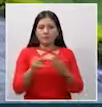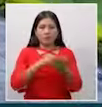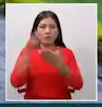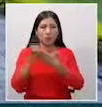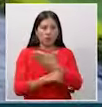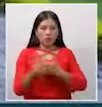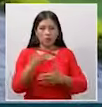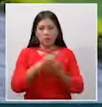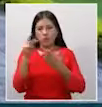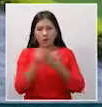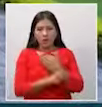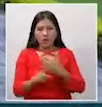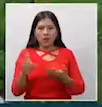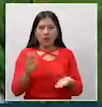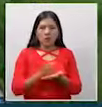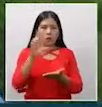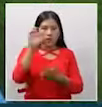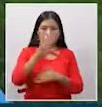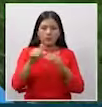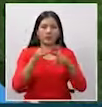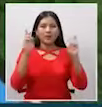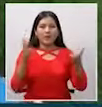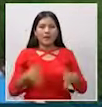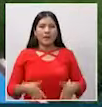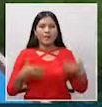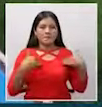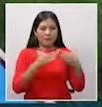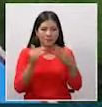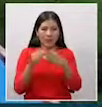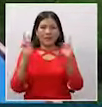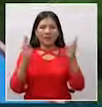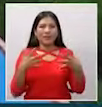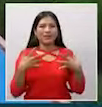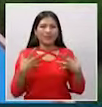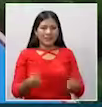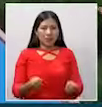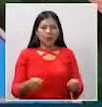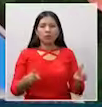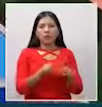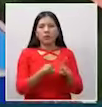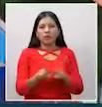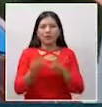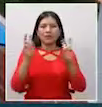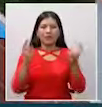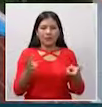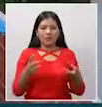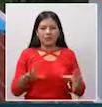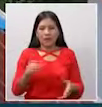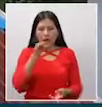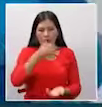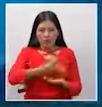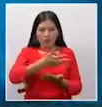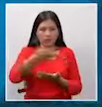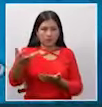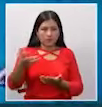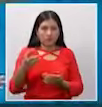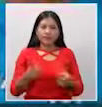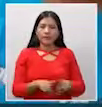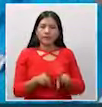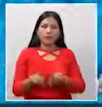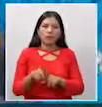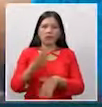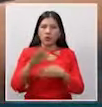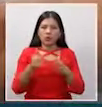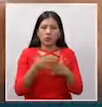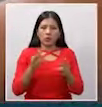programas, colegios, en tema de viviendas, en tema de salud y también en tema de riego. Y también después,